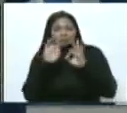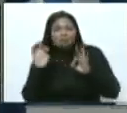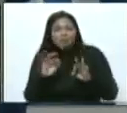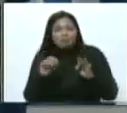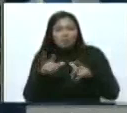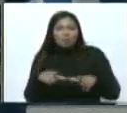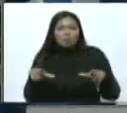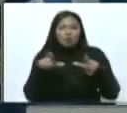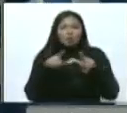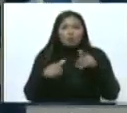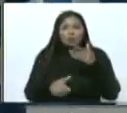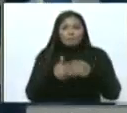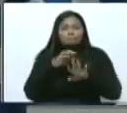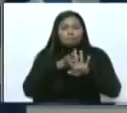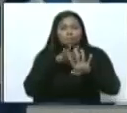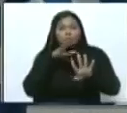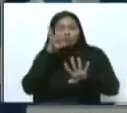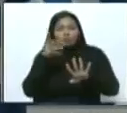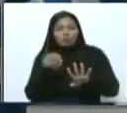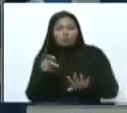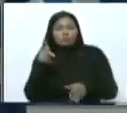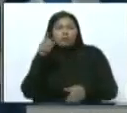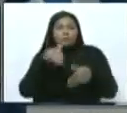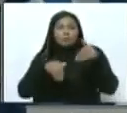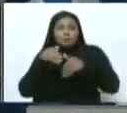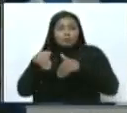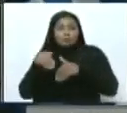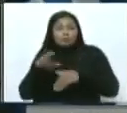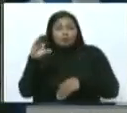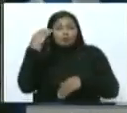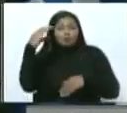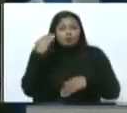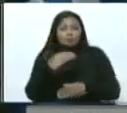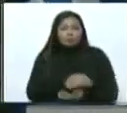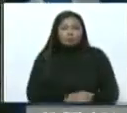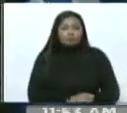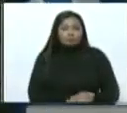la zona donde hay mayor número de votantes en Colombia,